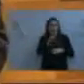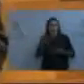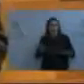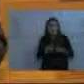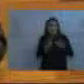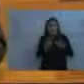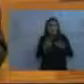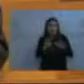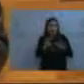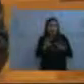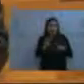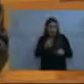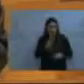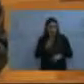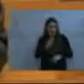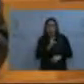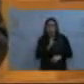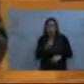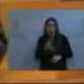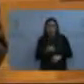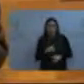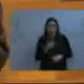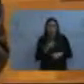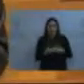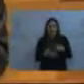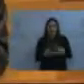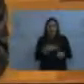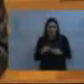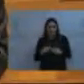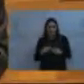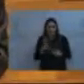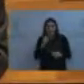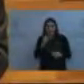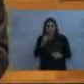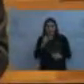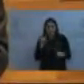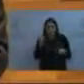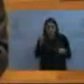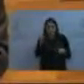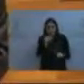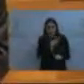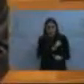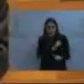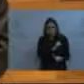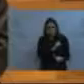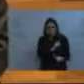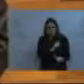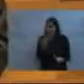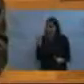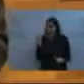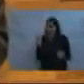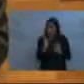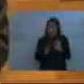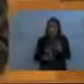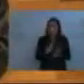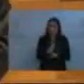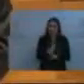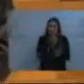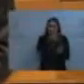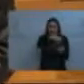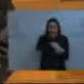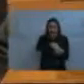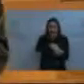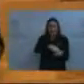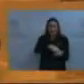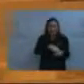aquí, al final lo han arreglado 15 años después. Todavía ayer visitábamos el centro de Cerrano. Yo no sé